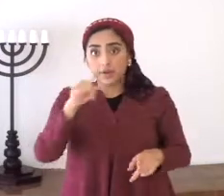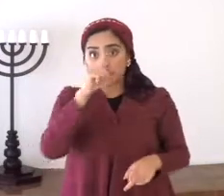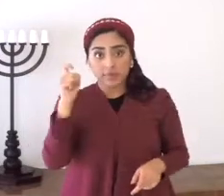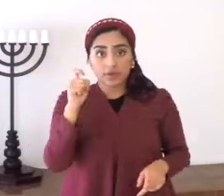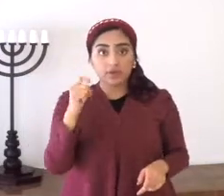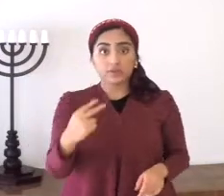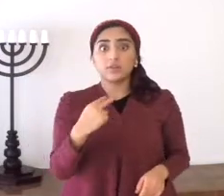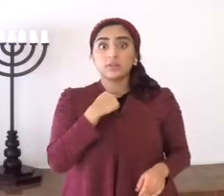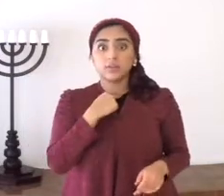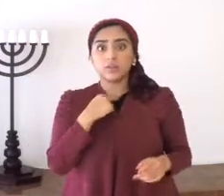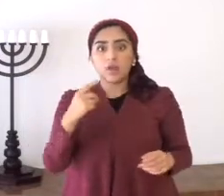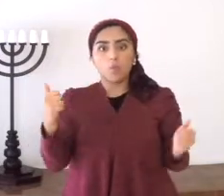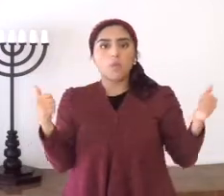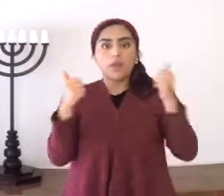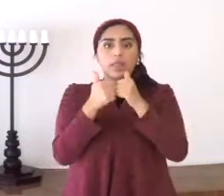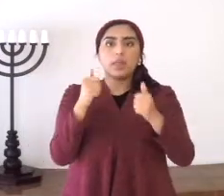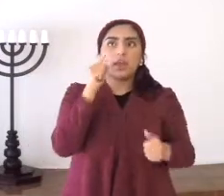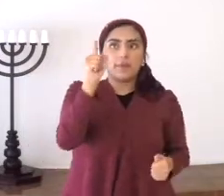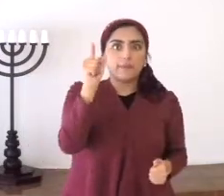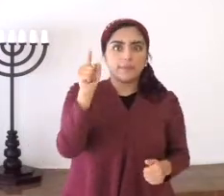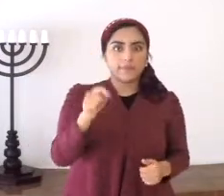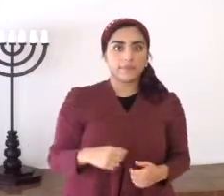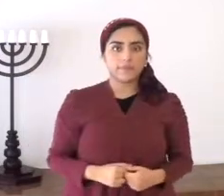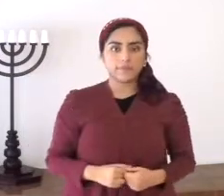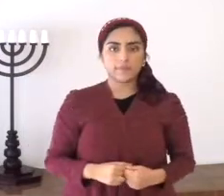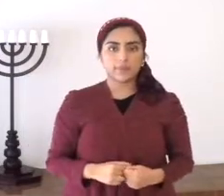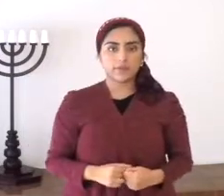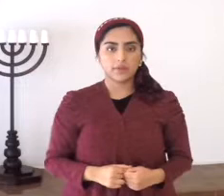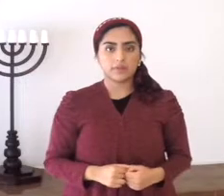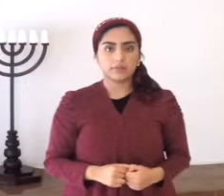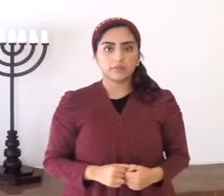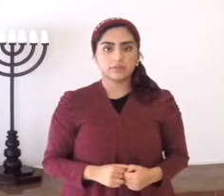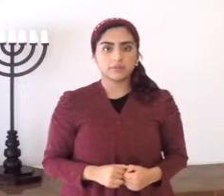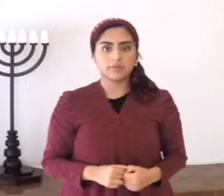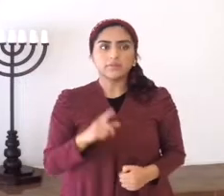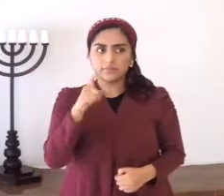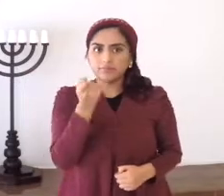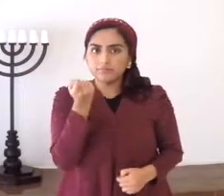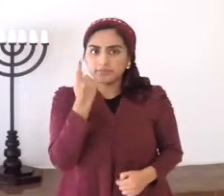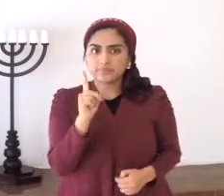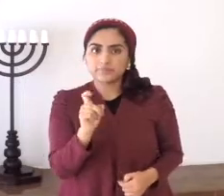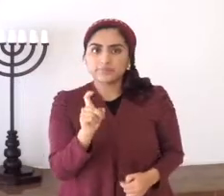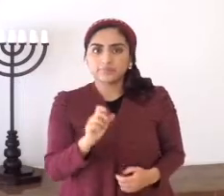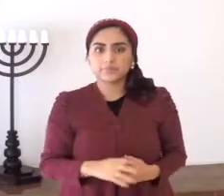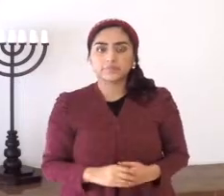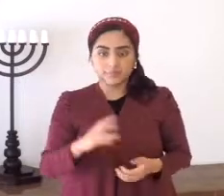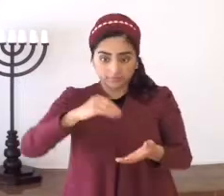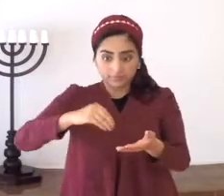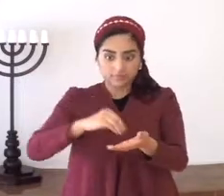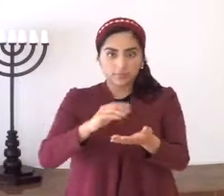cuenta a nombre de otra persona porque la deuda era con Él.